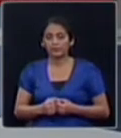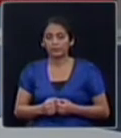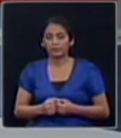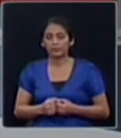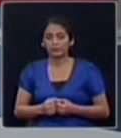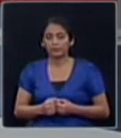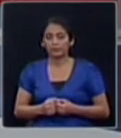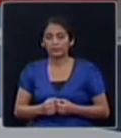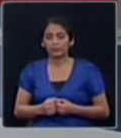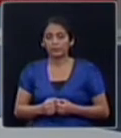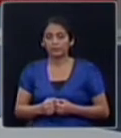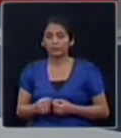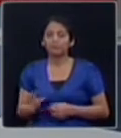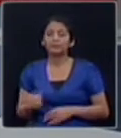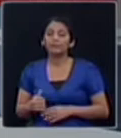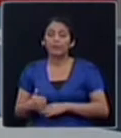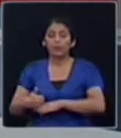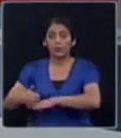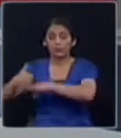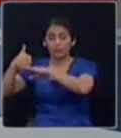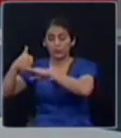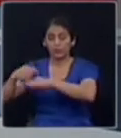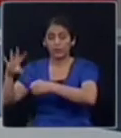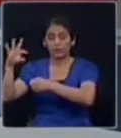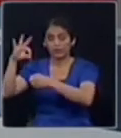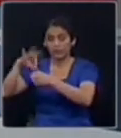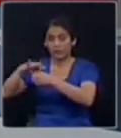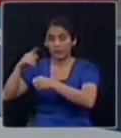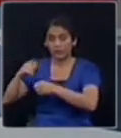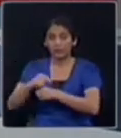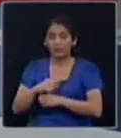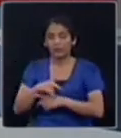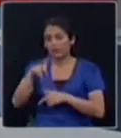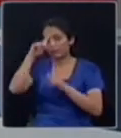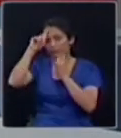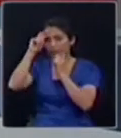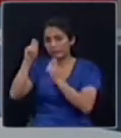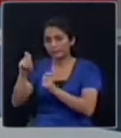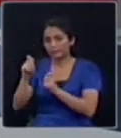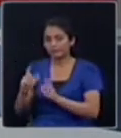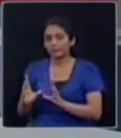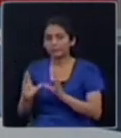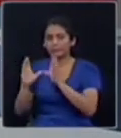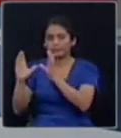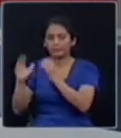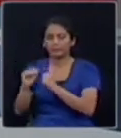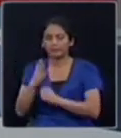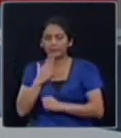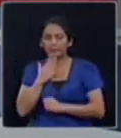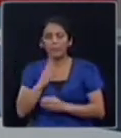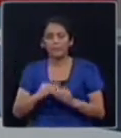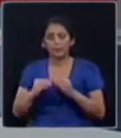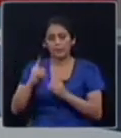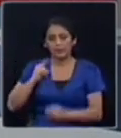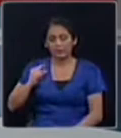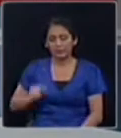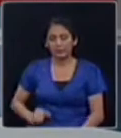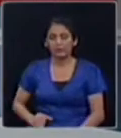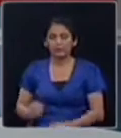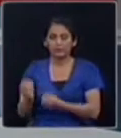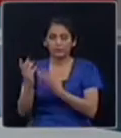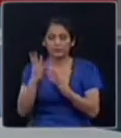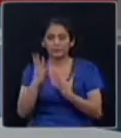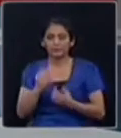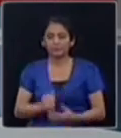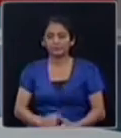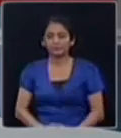Nacional Electoral, Juan Pablo Pozzo. Para conocer todos los detalles al respecto, nos vamos a contactar con Cristina Cabezas. Buenas tardes, Cristina, y adelante con este